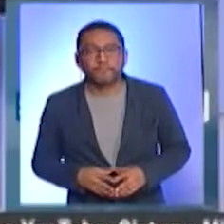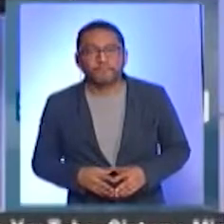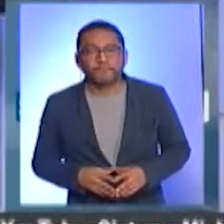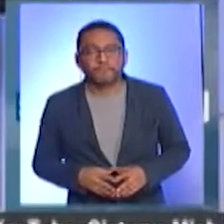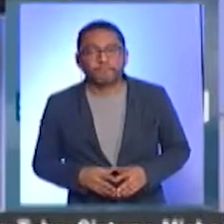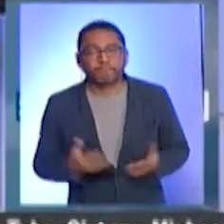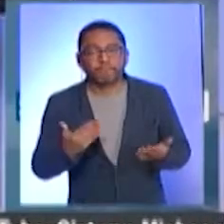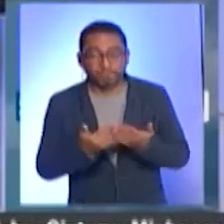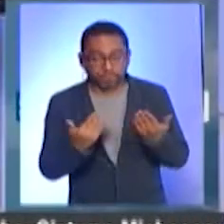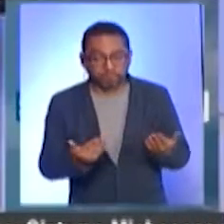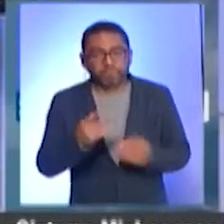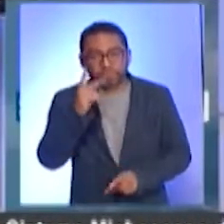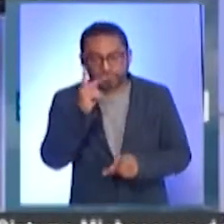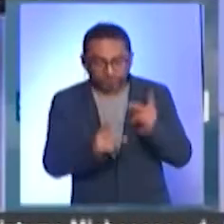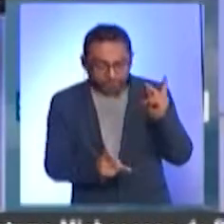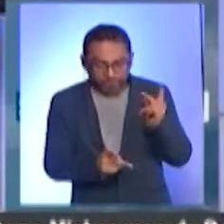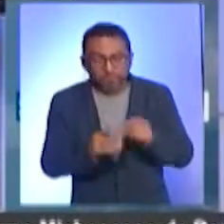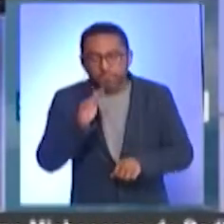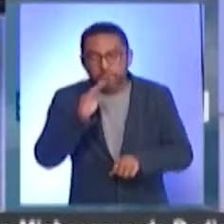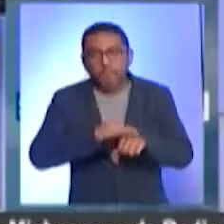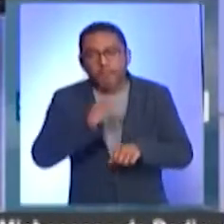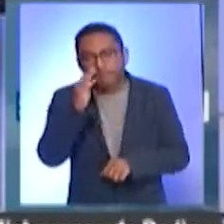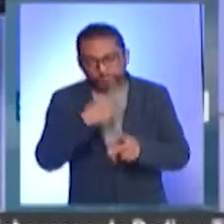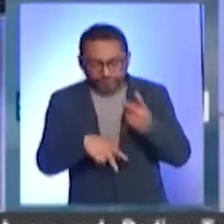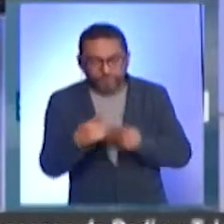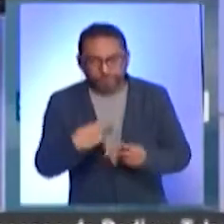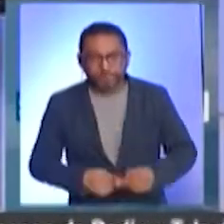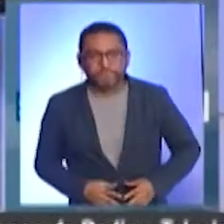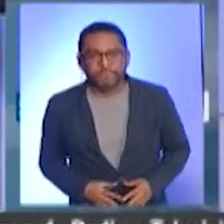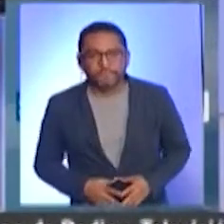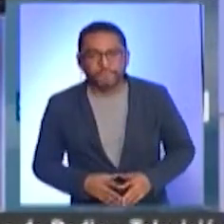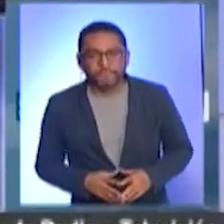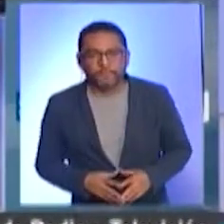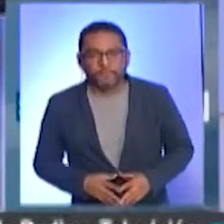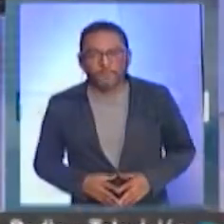hacemos una pausa regresamos con más